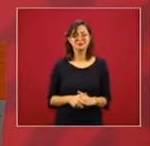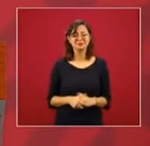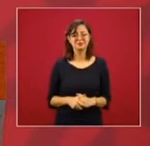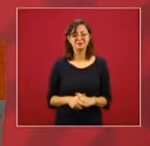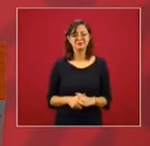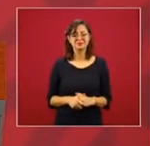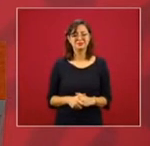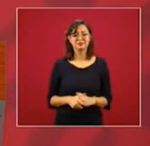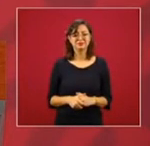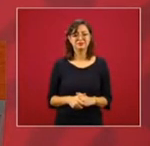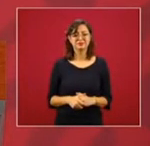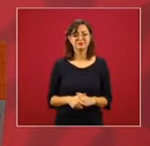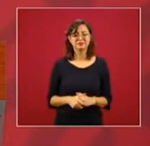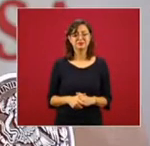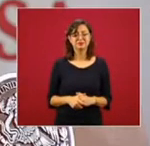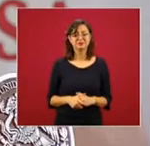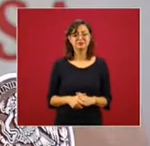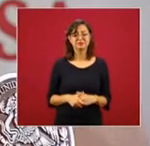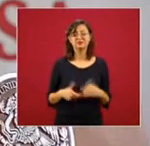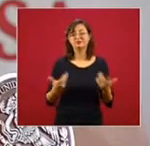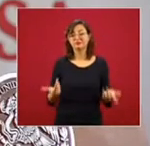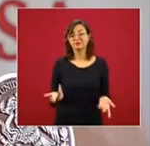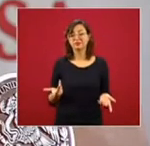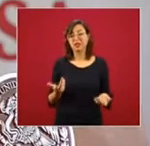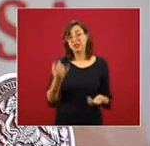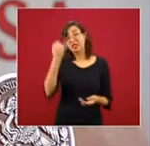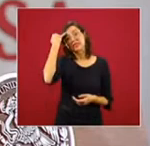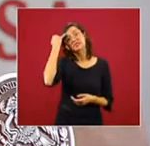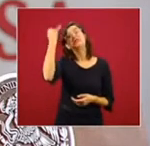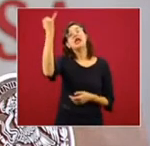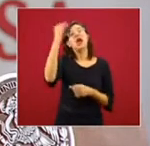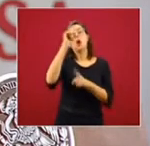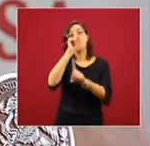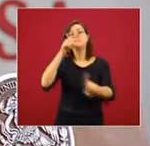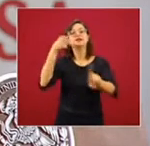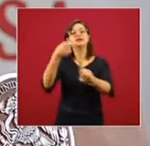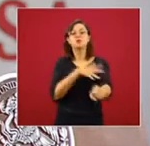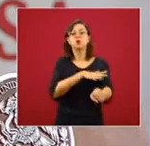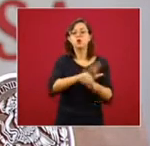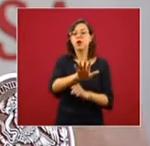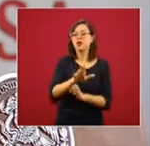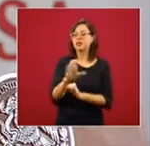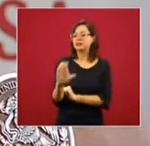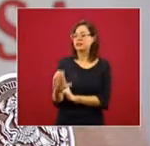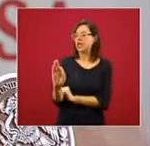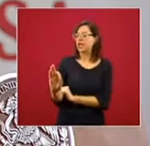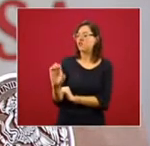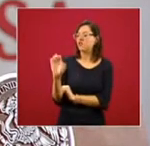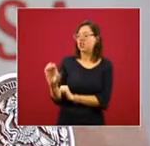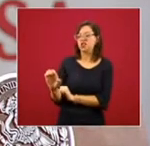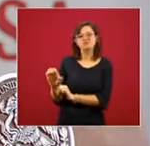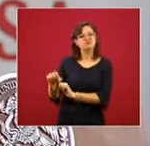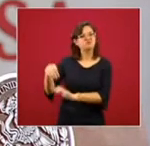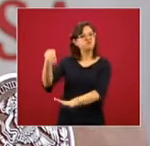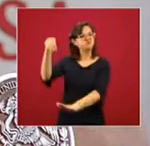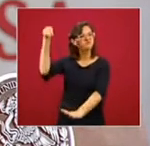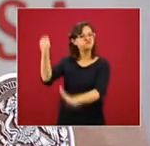se pretendía destruir a la Comisión Federal de Electricidad,